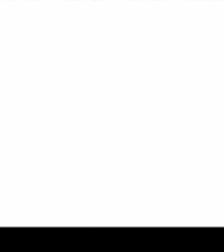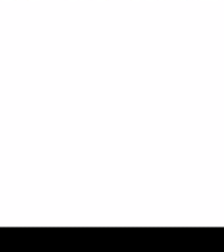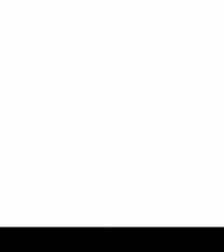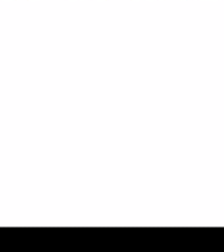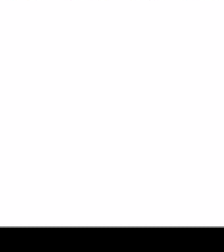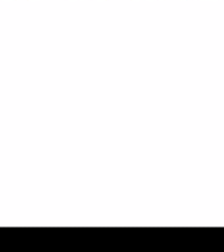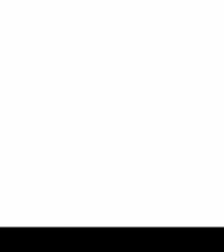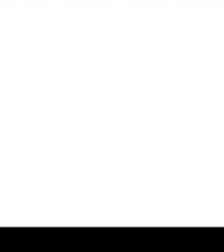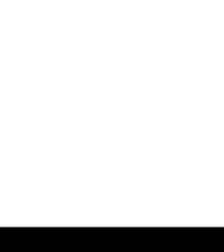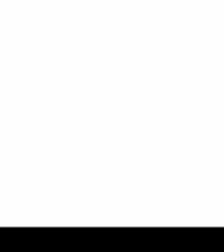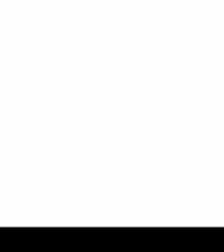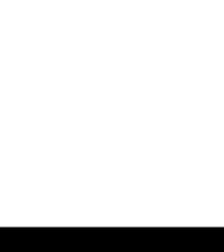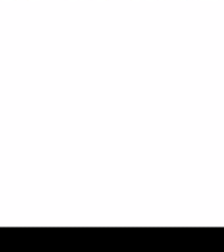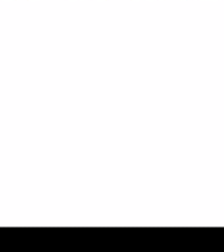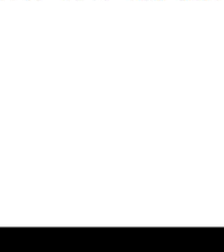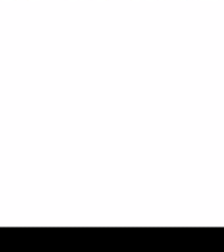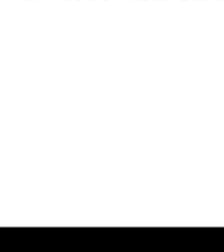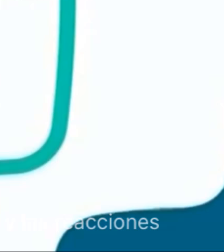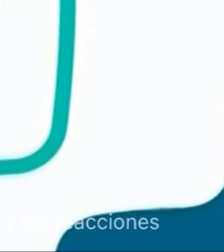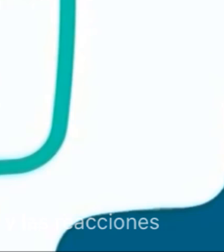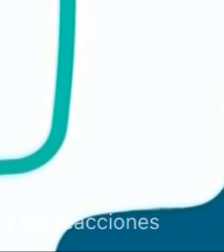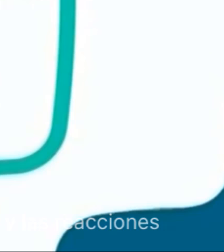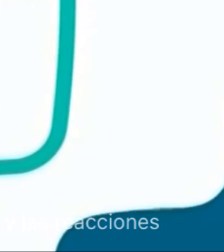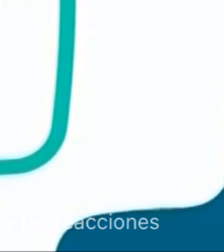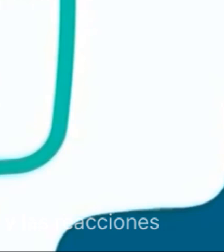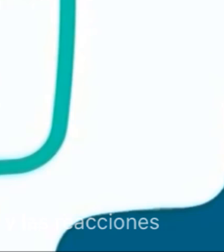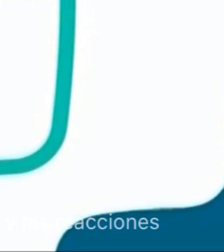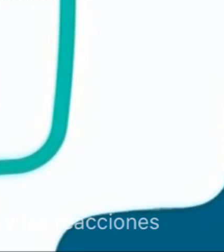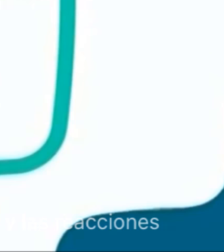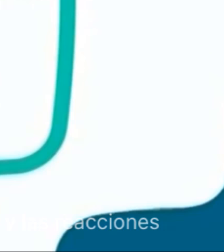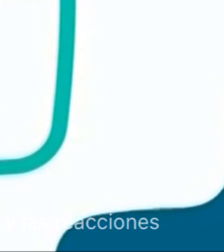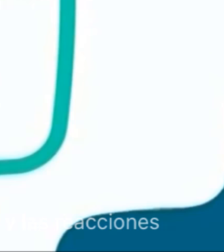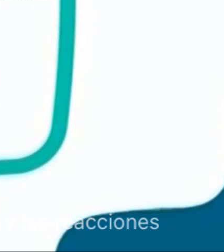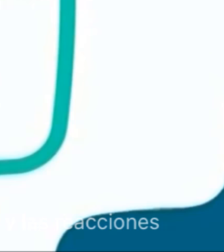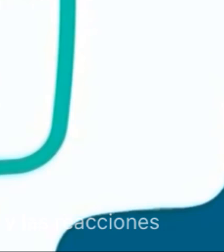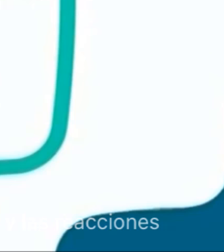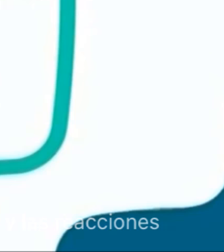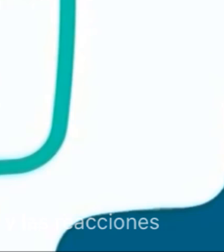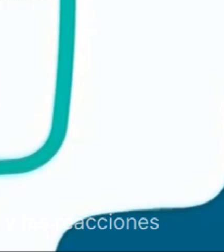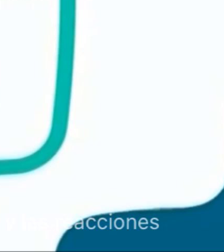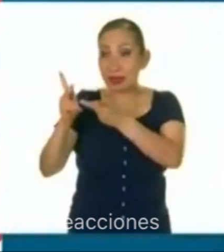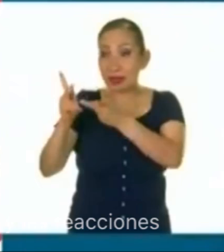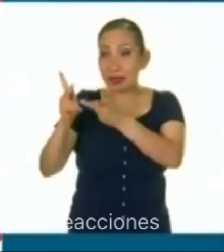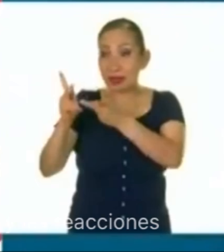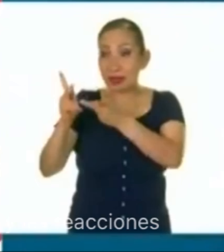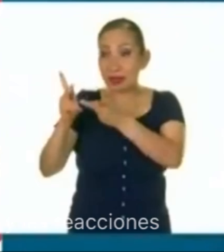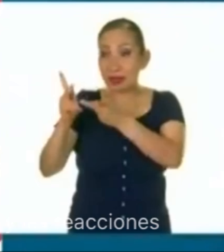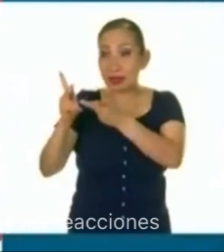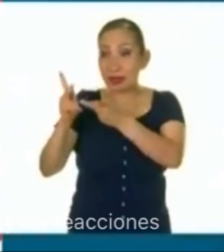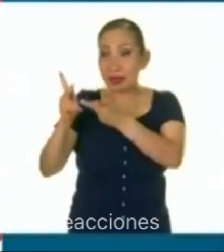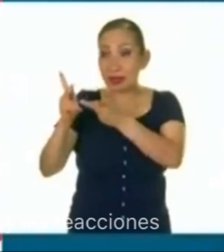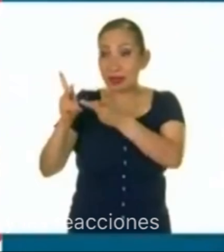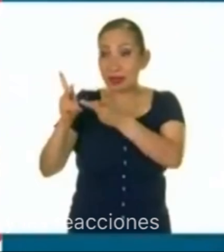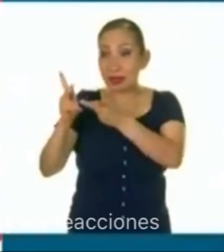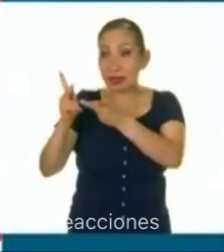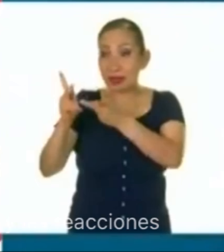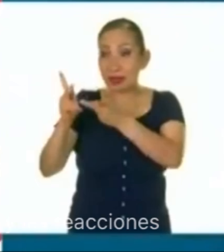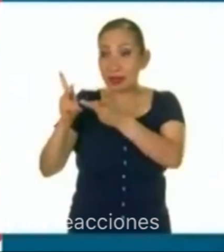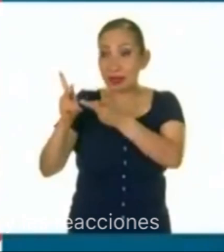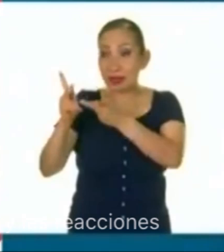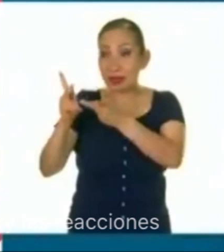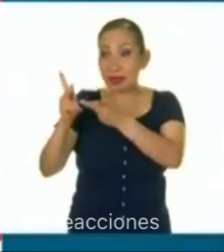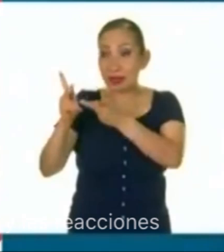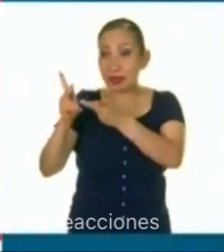en mi canal hay un vídeo donde se explica el tema seguimos con historia el tema es y los niños de morelia conocerás la solidariedad de